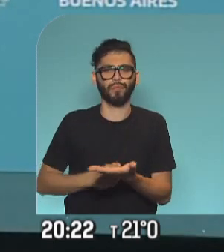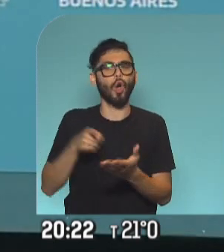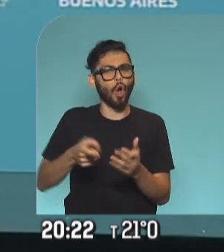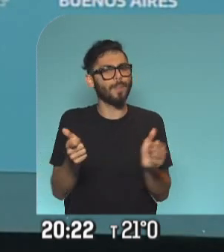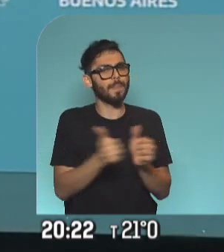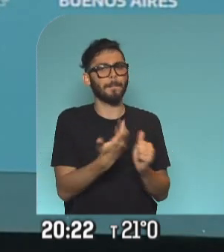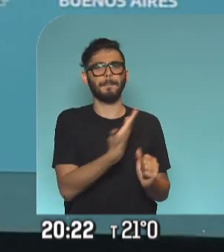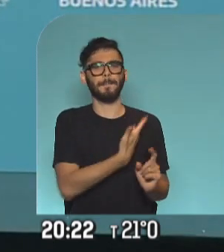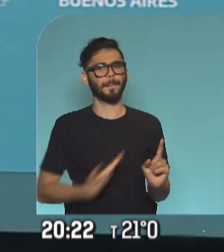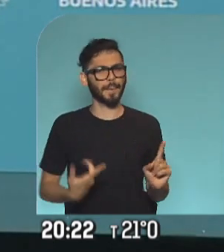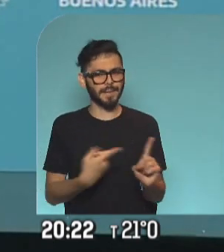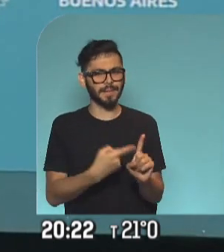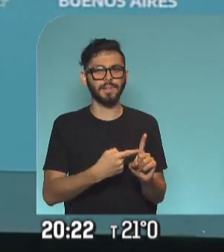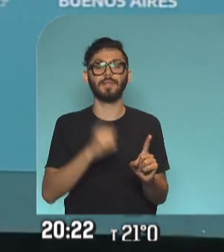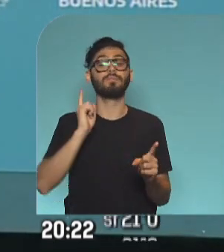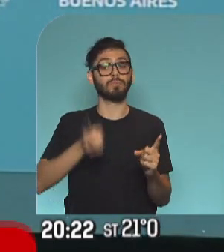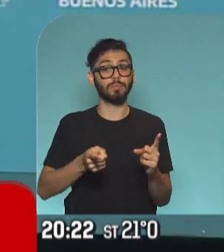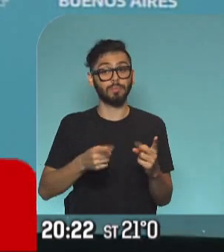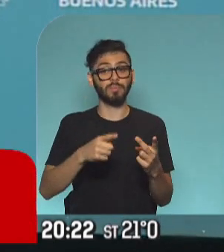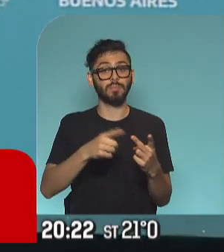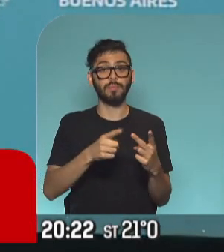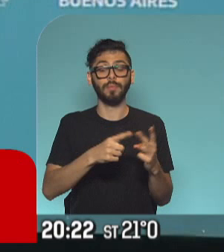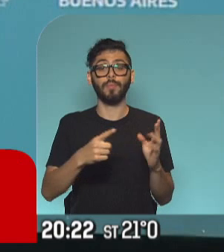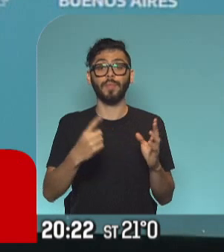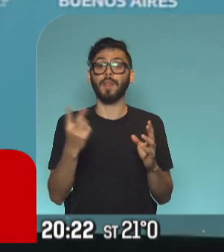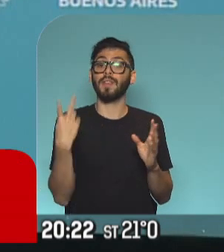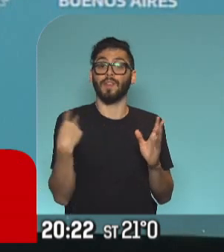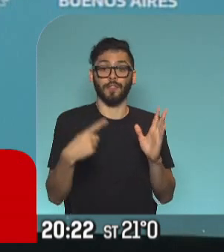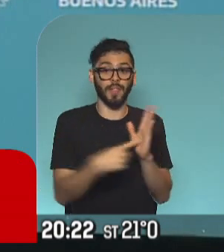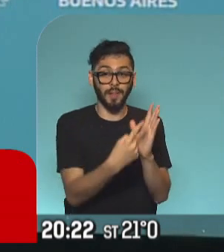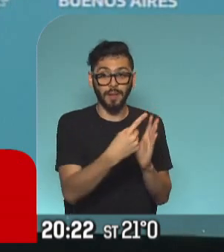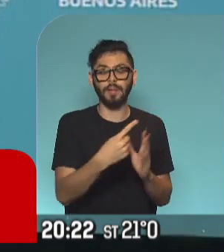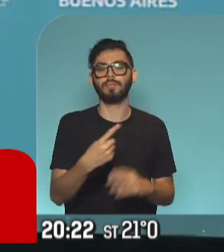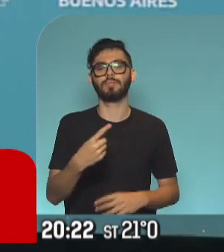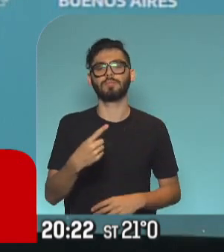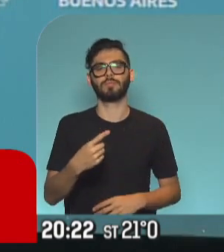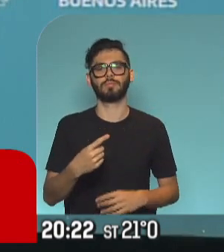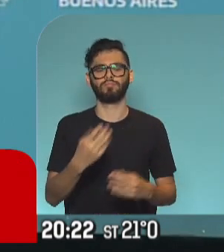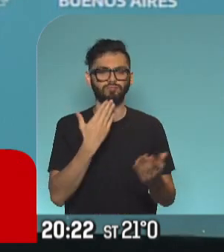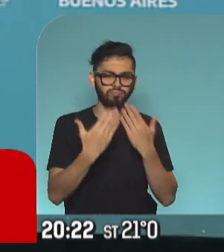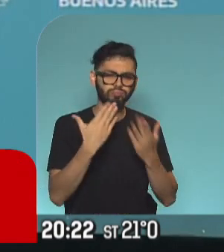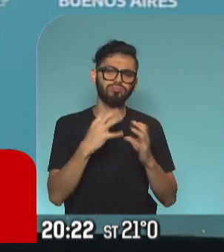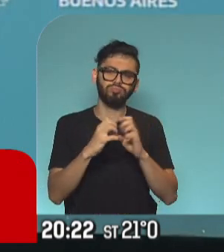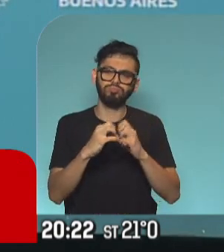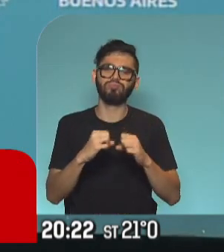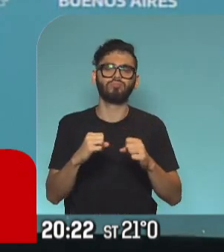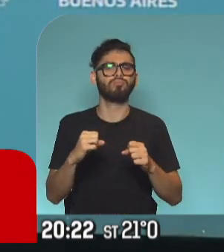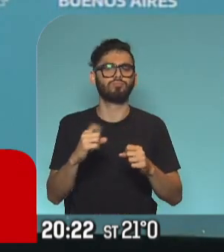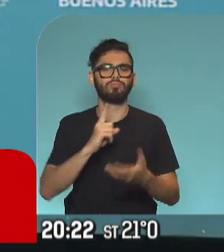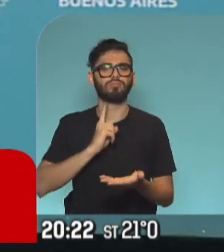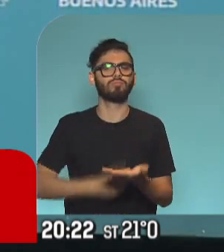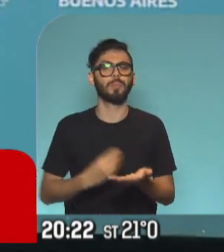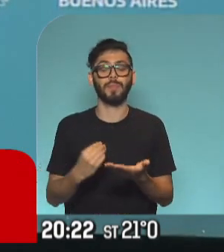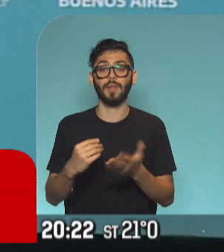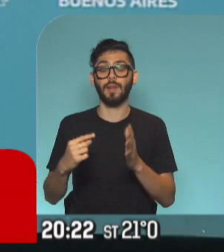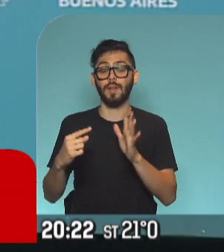con el presidente y también con el jefe de gobierno de la Ciudad de Buenos Aires, que dentro de toda la